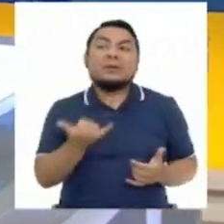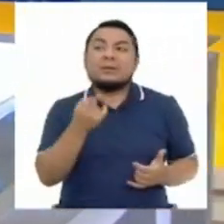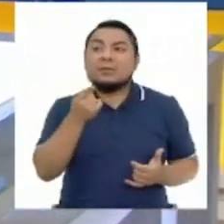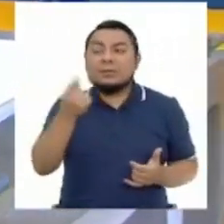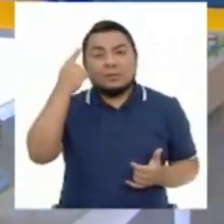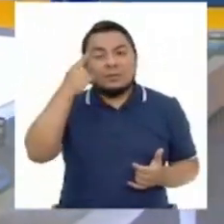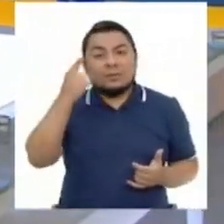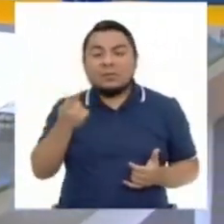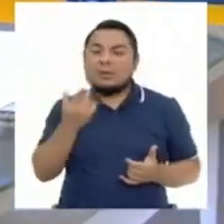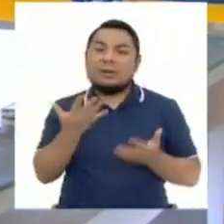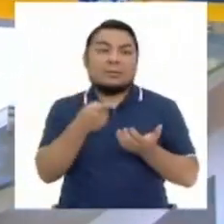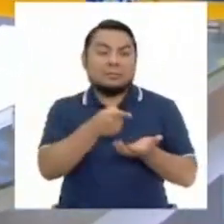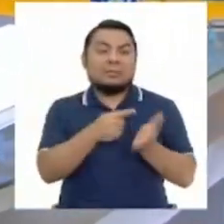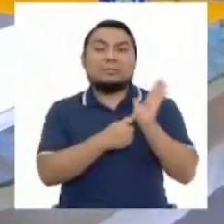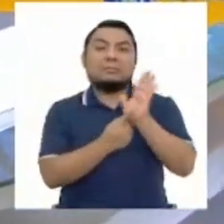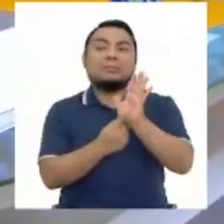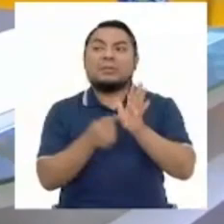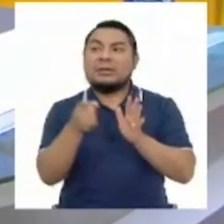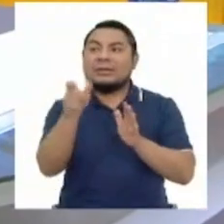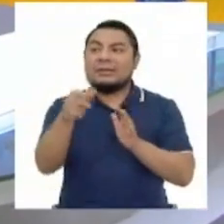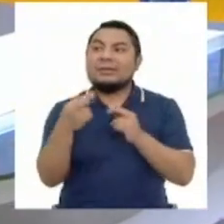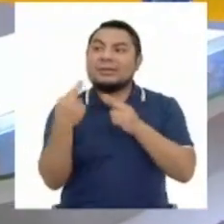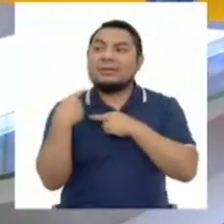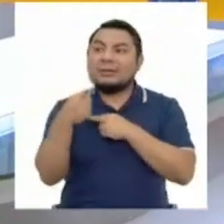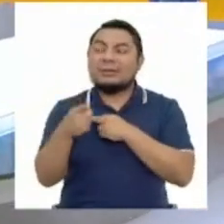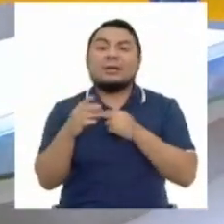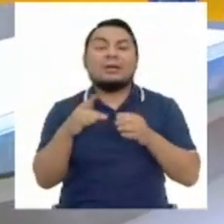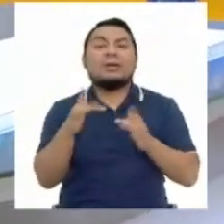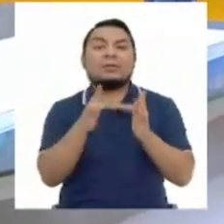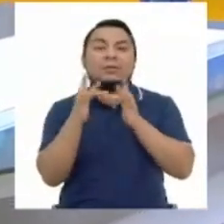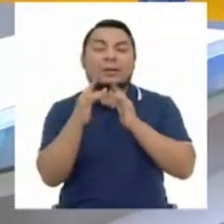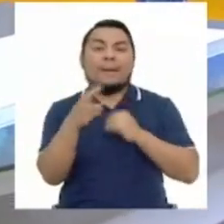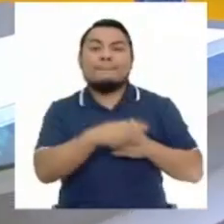en este caso la dimisión de nuestro representante de la Cancillería, el ministro de Relaciones Exteriores.